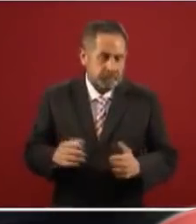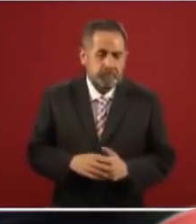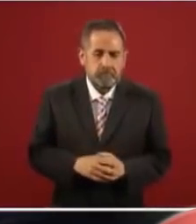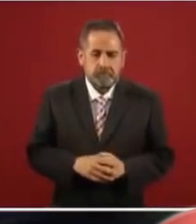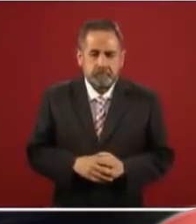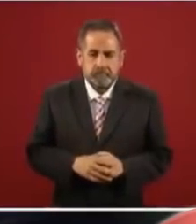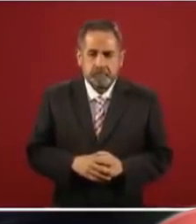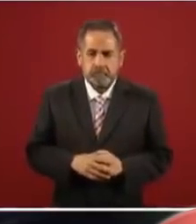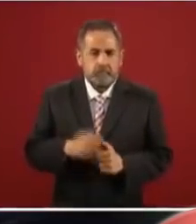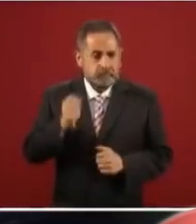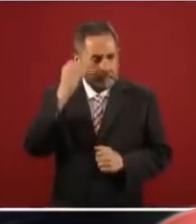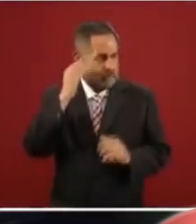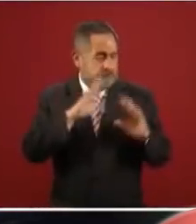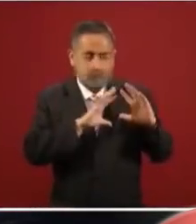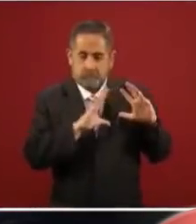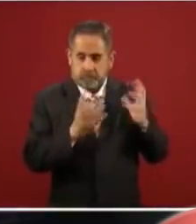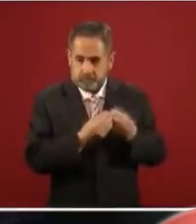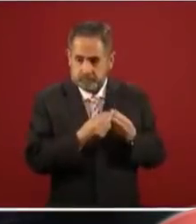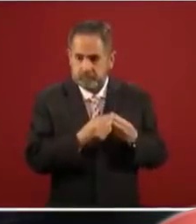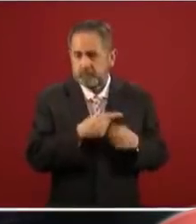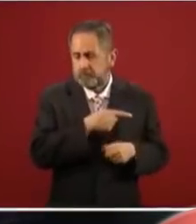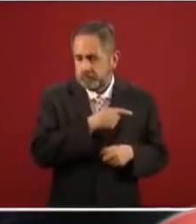en todo el periodo